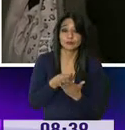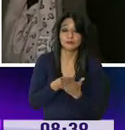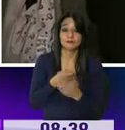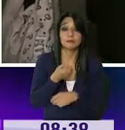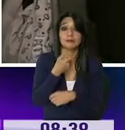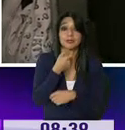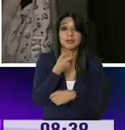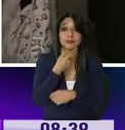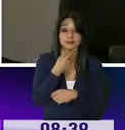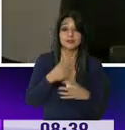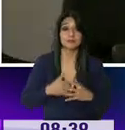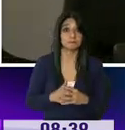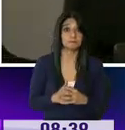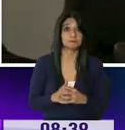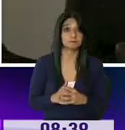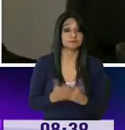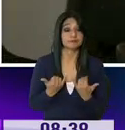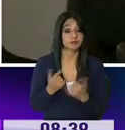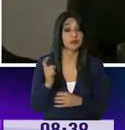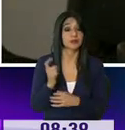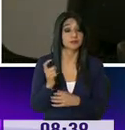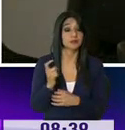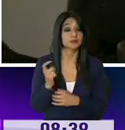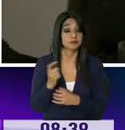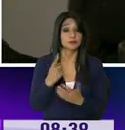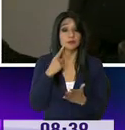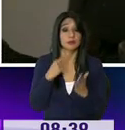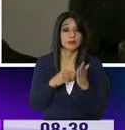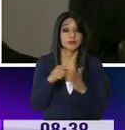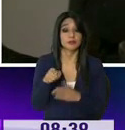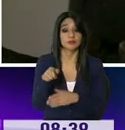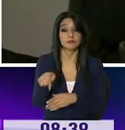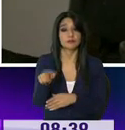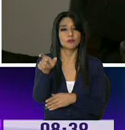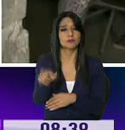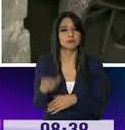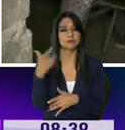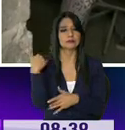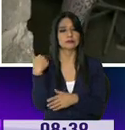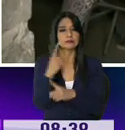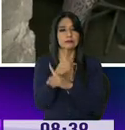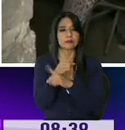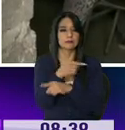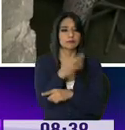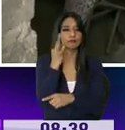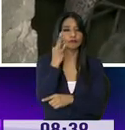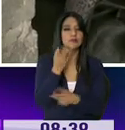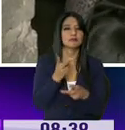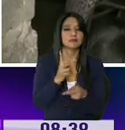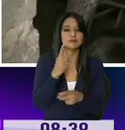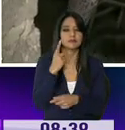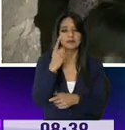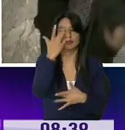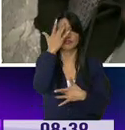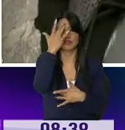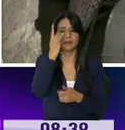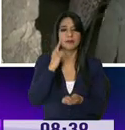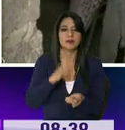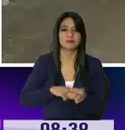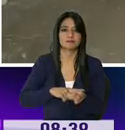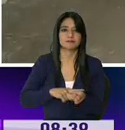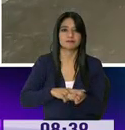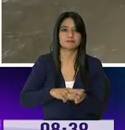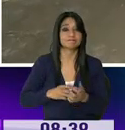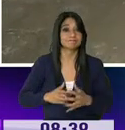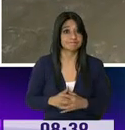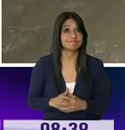sus medicinas, en este caso necesarias. Imagínate, el hijito con discapacidad, la señora también, él tomaba para la epilepsia, la señora para la diabetes.